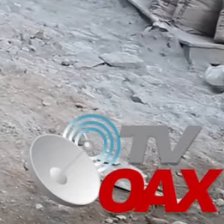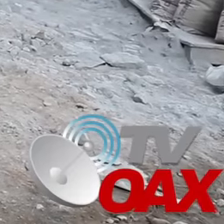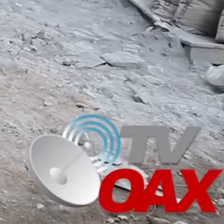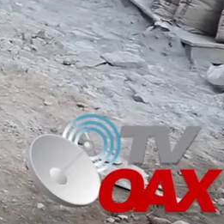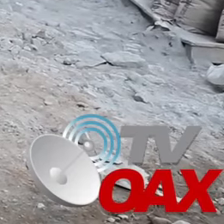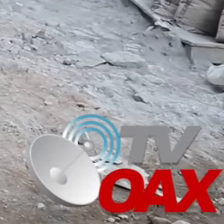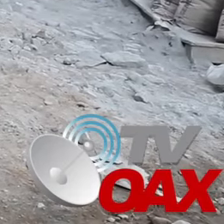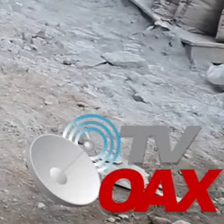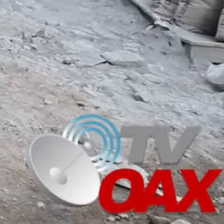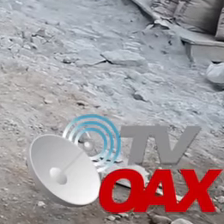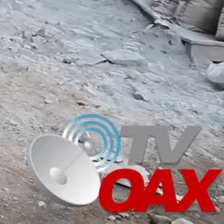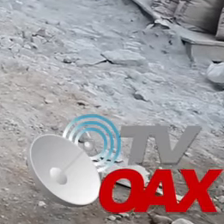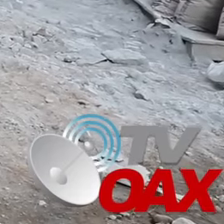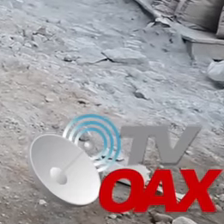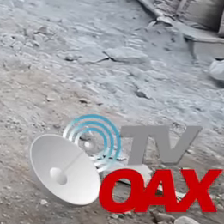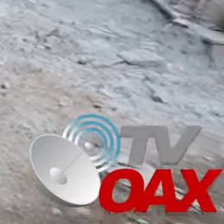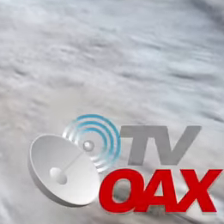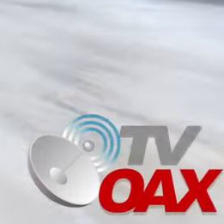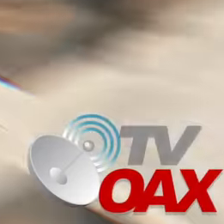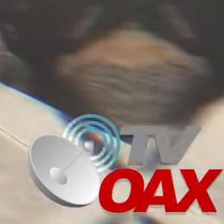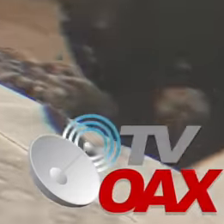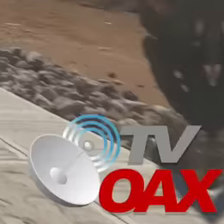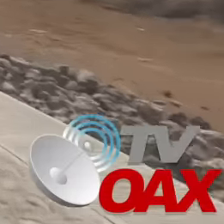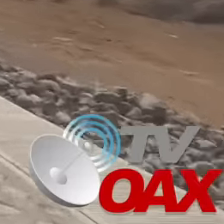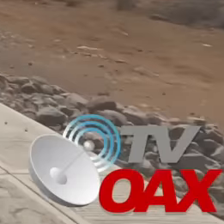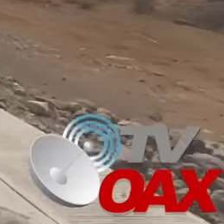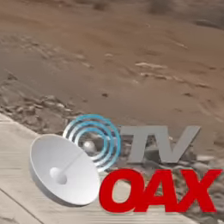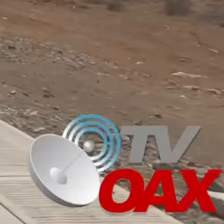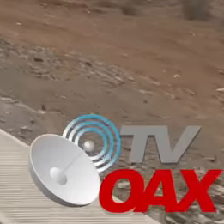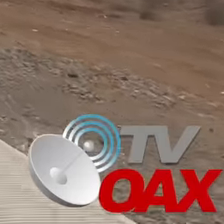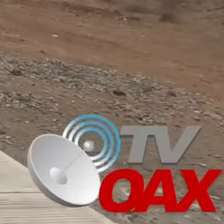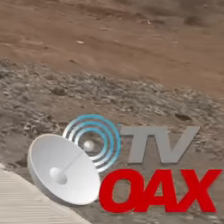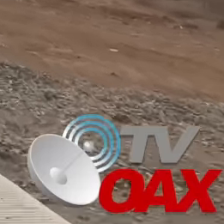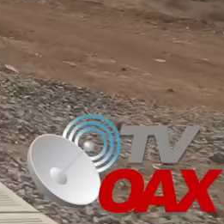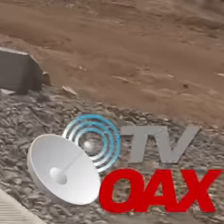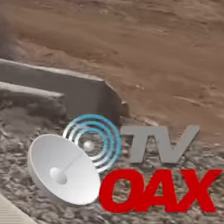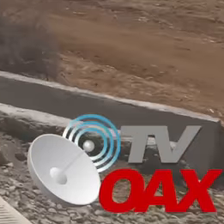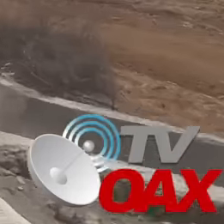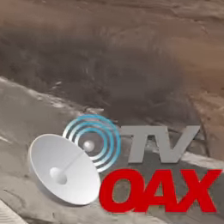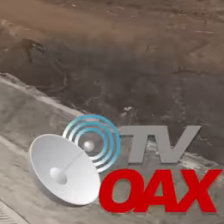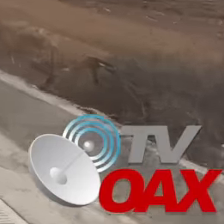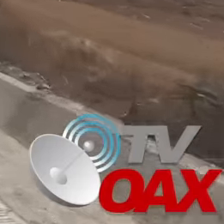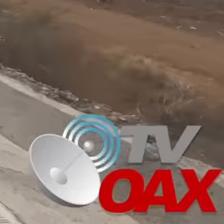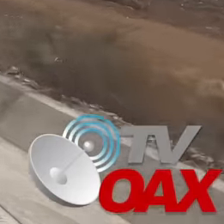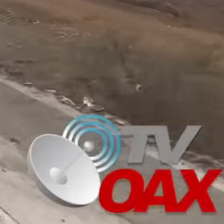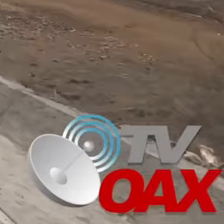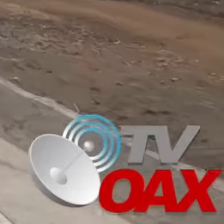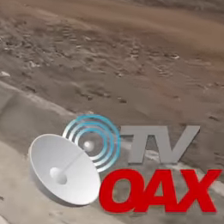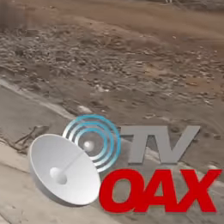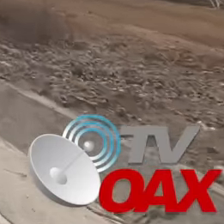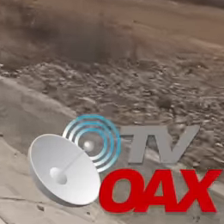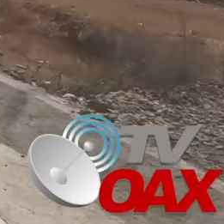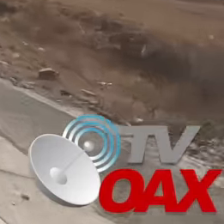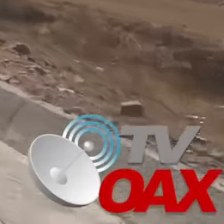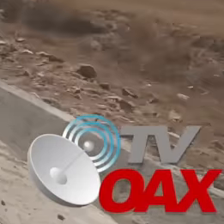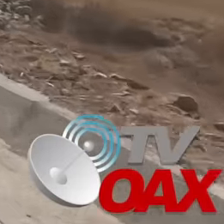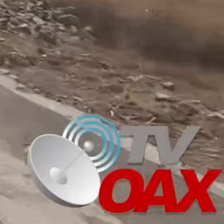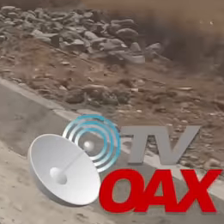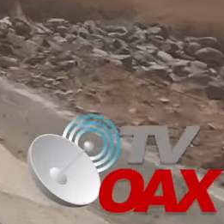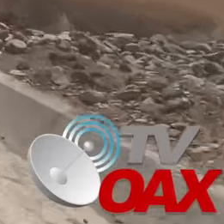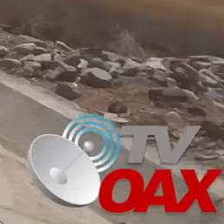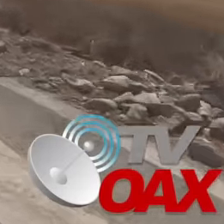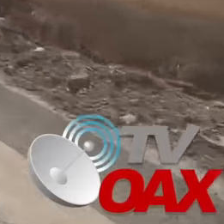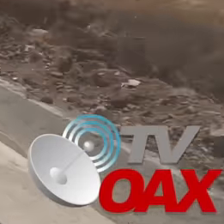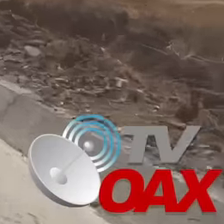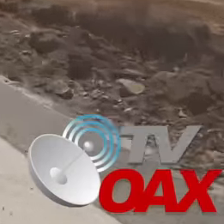con sus cabeceras municipales. Este es un proyecto de gran éxito, no solo en el estado de Oaxaca, sino en